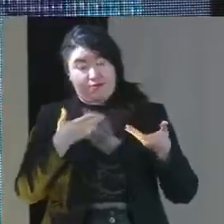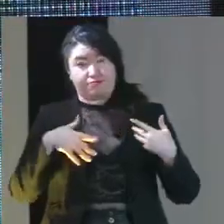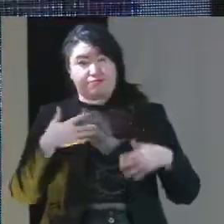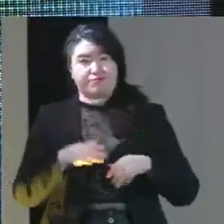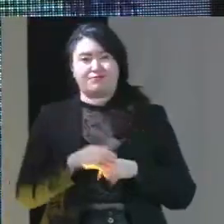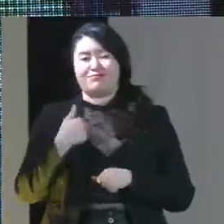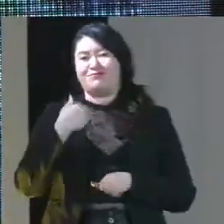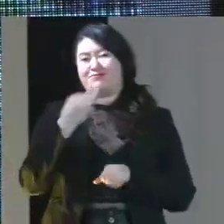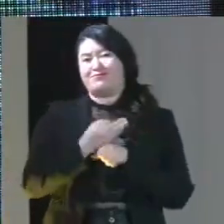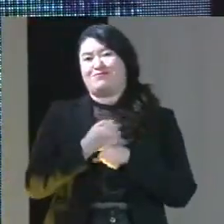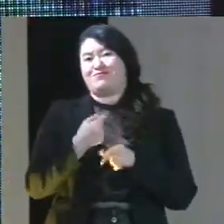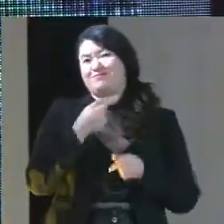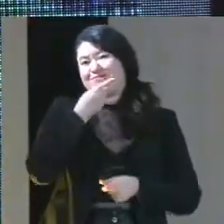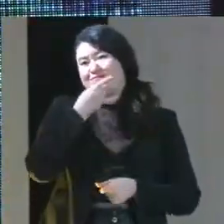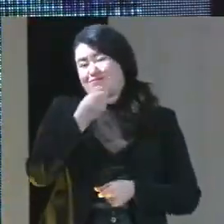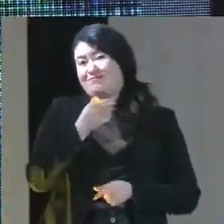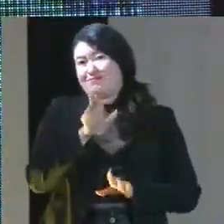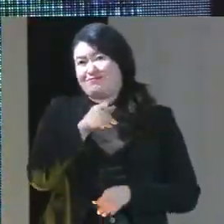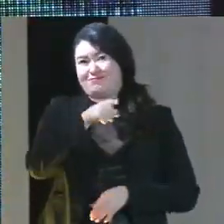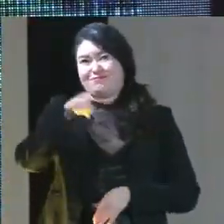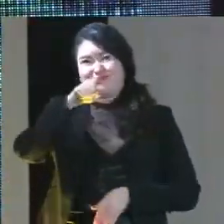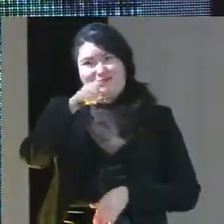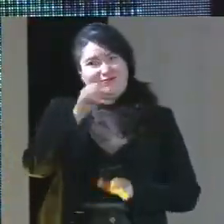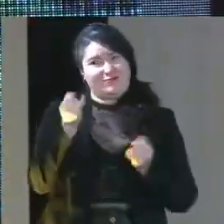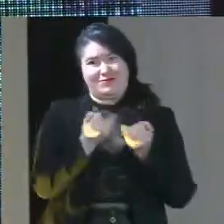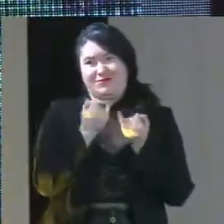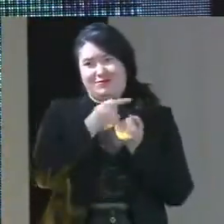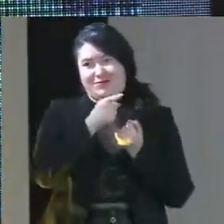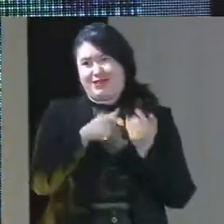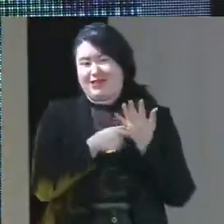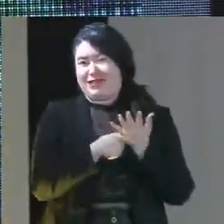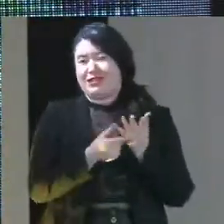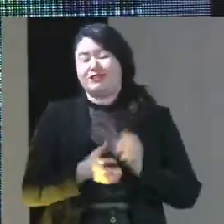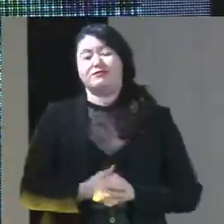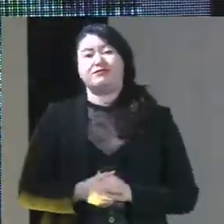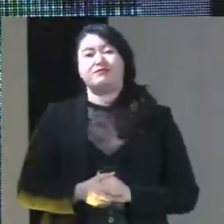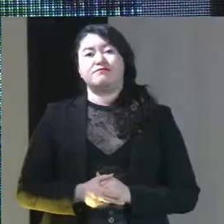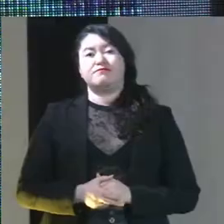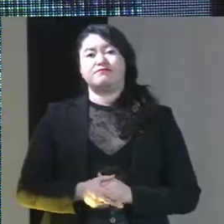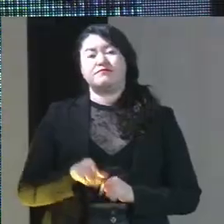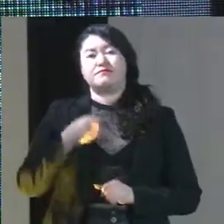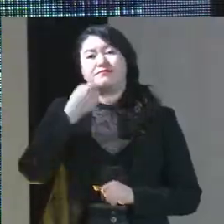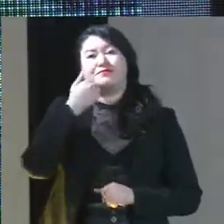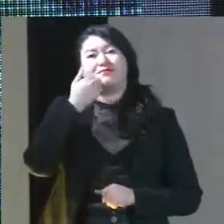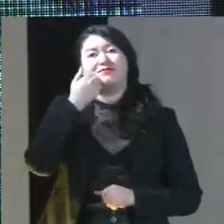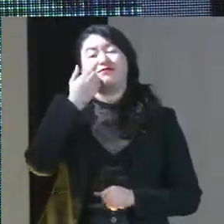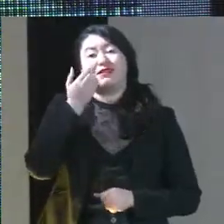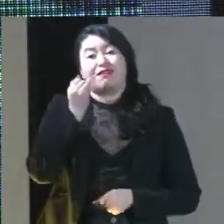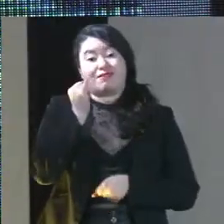lo balconeo para que lo anoten y lo comprometan públicamente, en corto me ha dicho que lo está planeando.